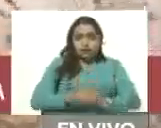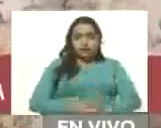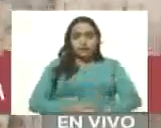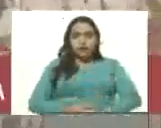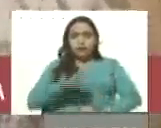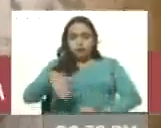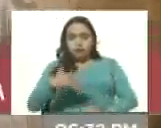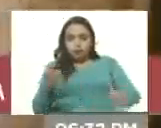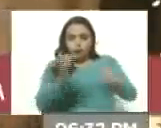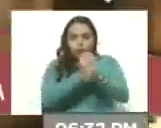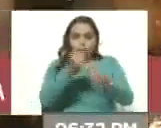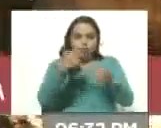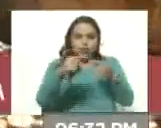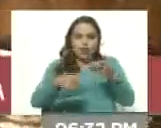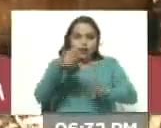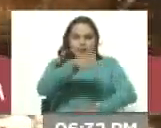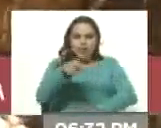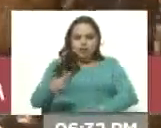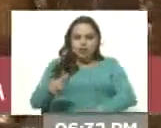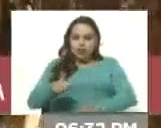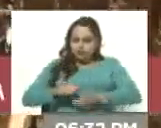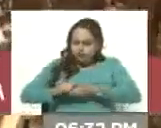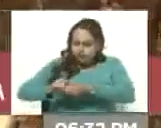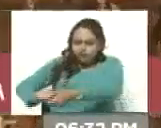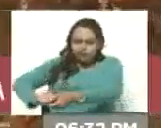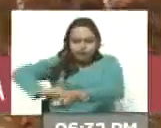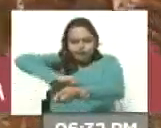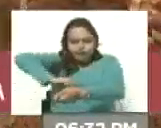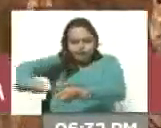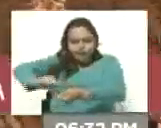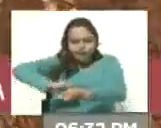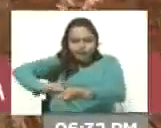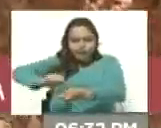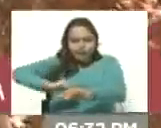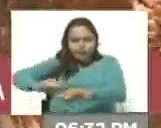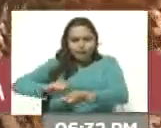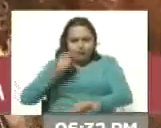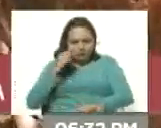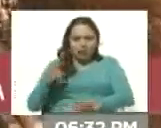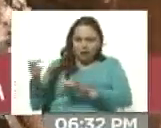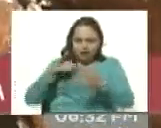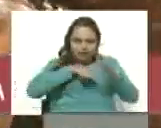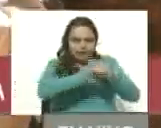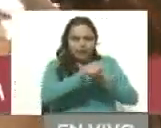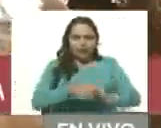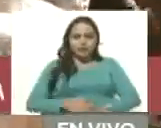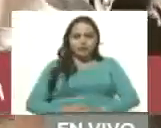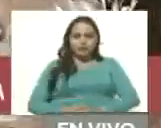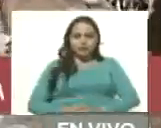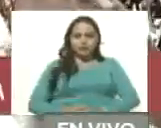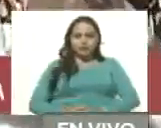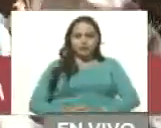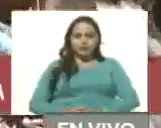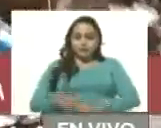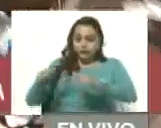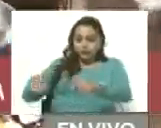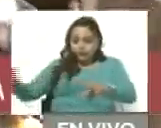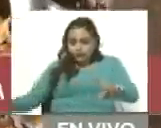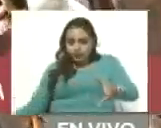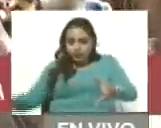encontrar unos elementos donde la gente venía a tomar el agua